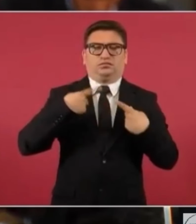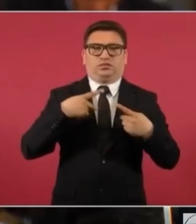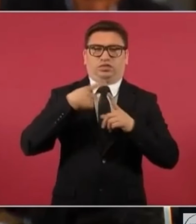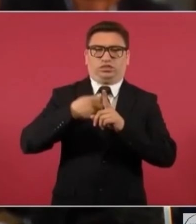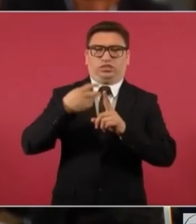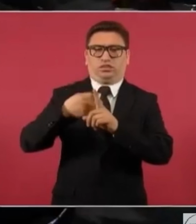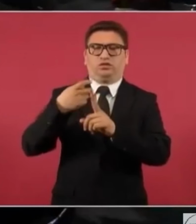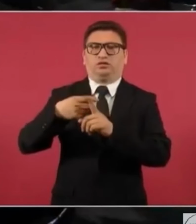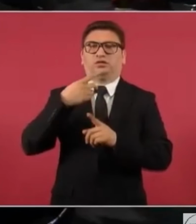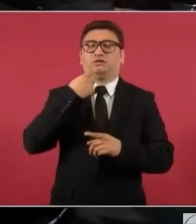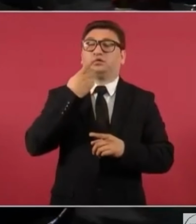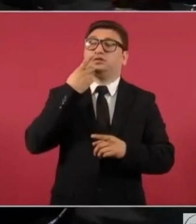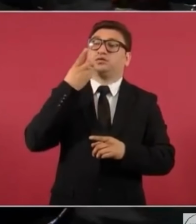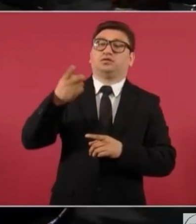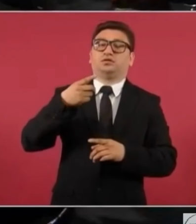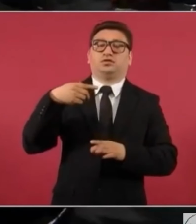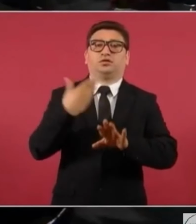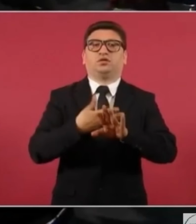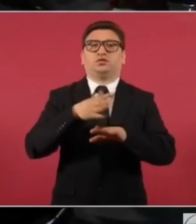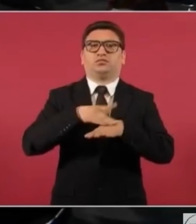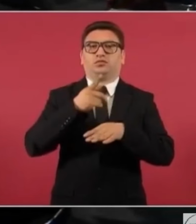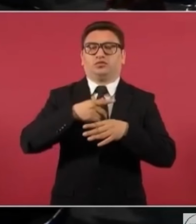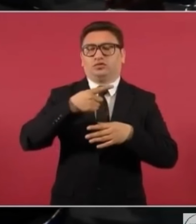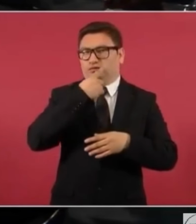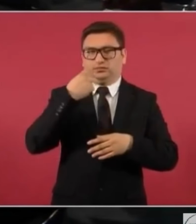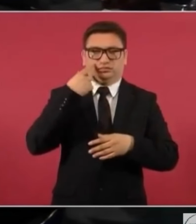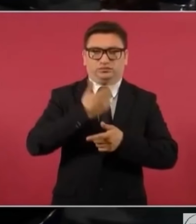los acusan de estar en contra de la democracia?